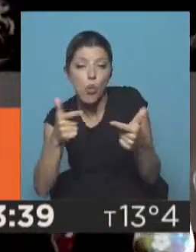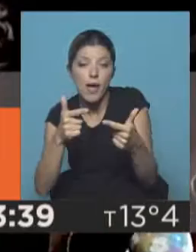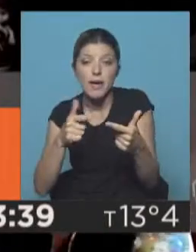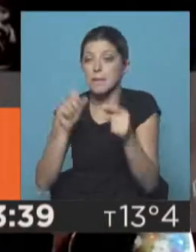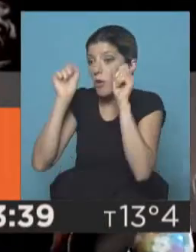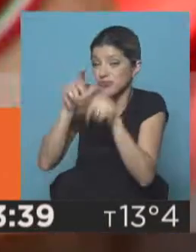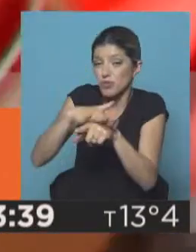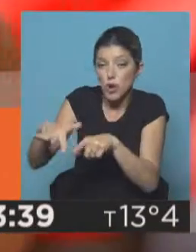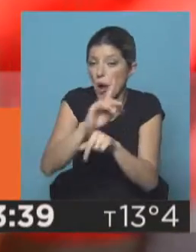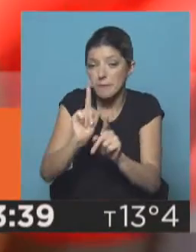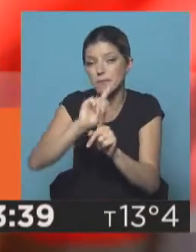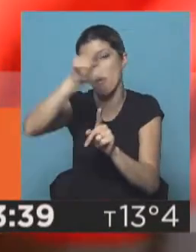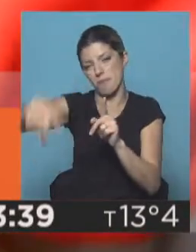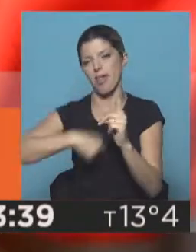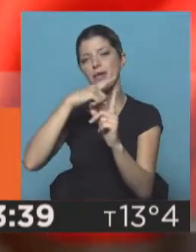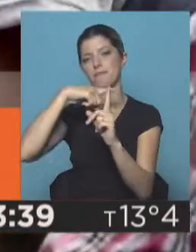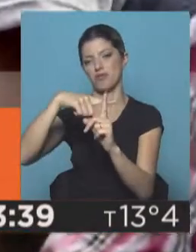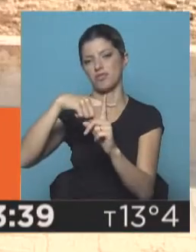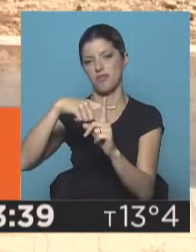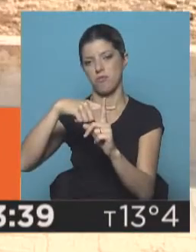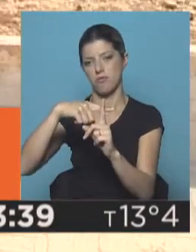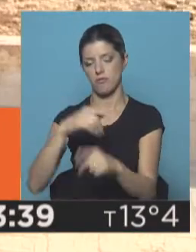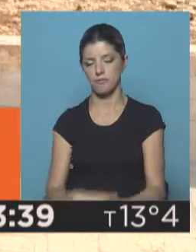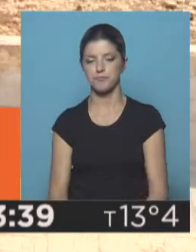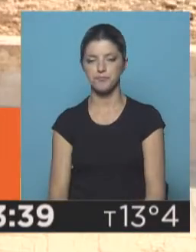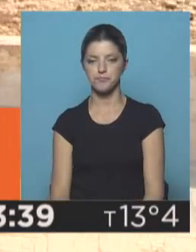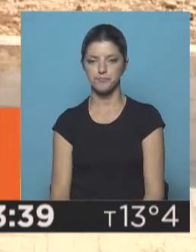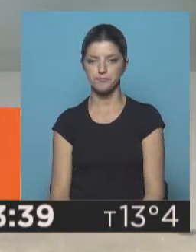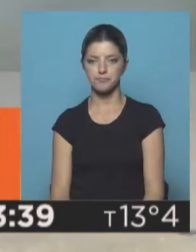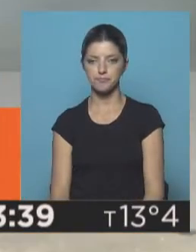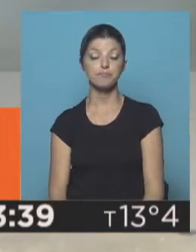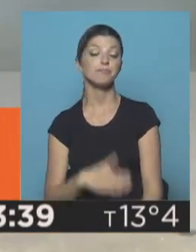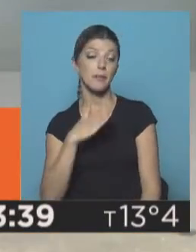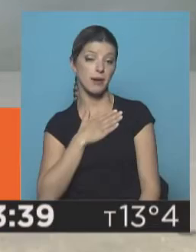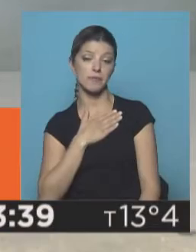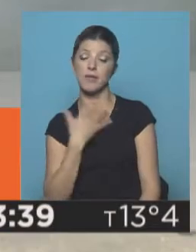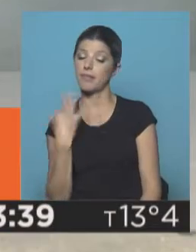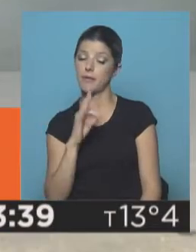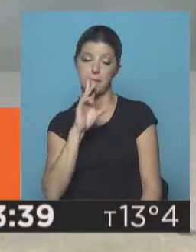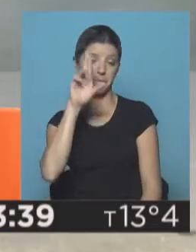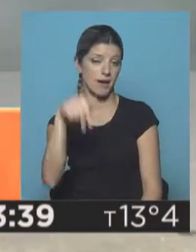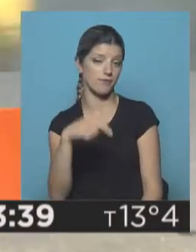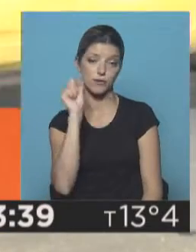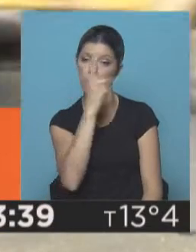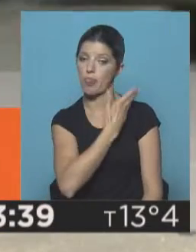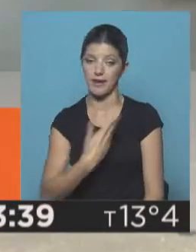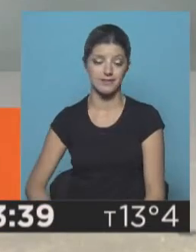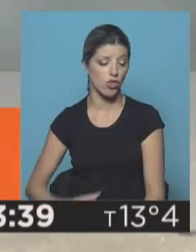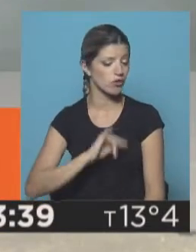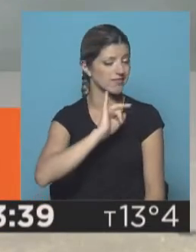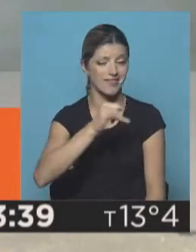surgen igual, decir. Surgen los beneficios. Natalia. Yo creo, Jorge, que sí o sí debe haber planificación estatal